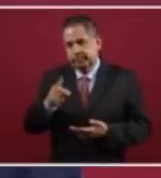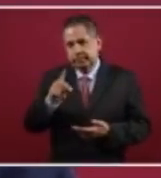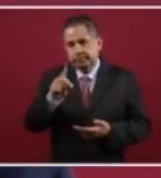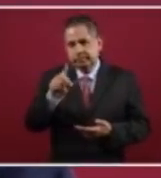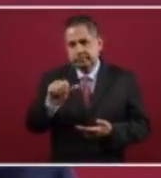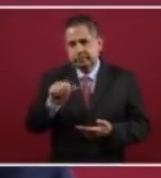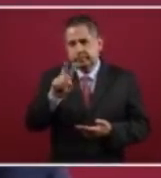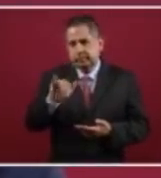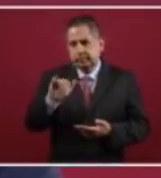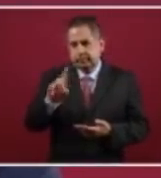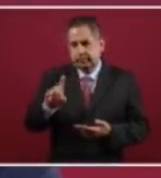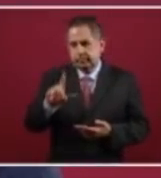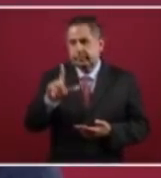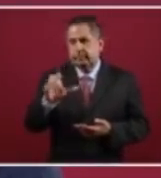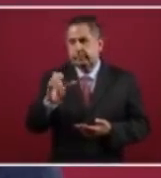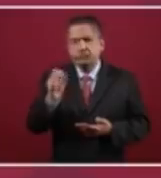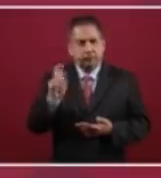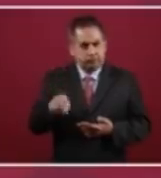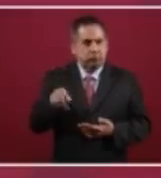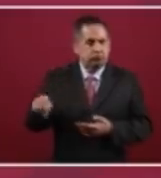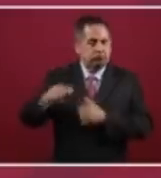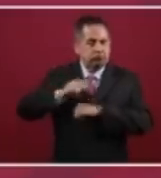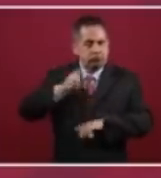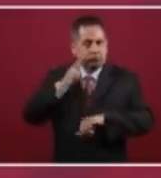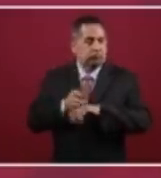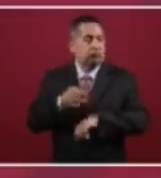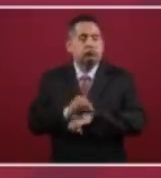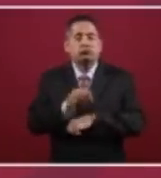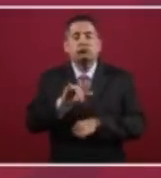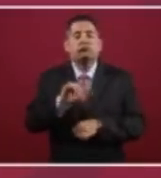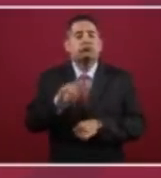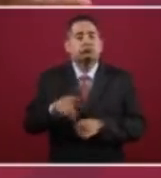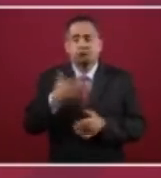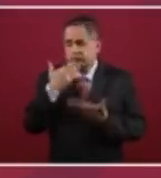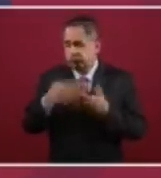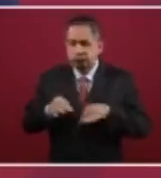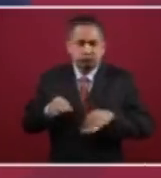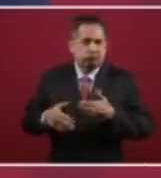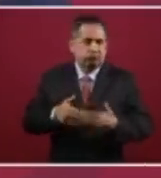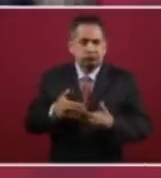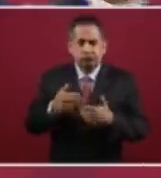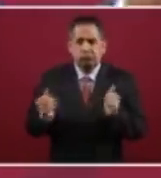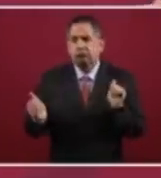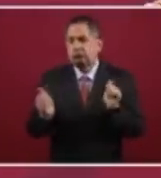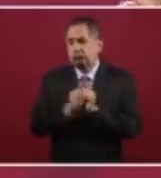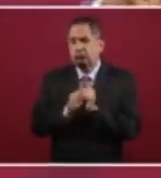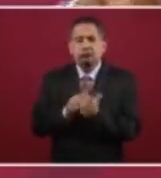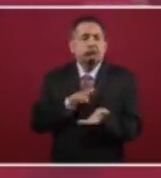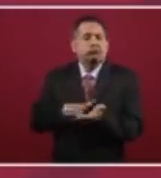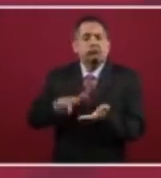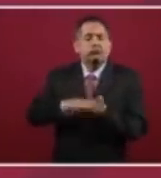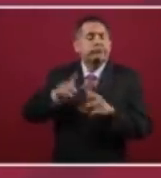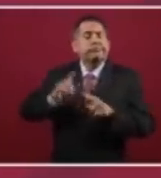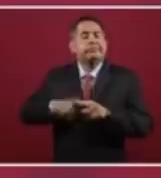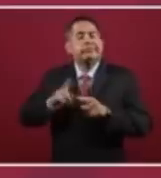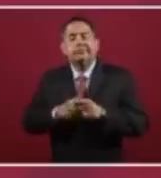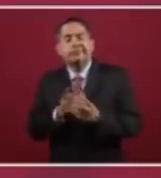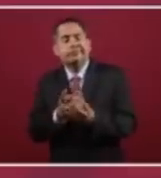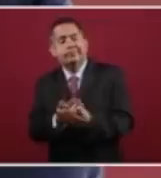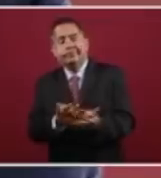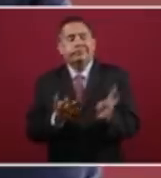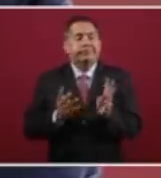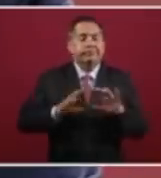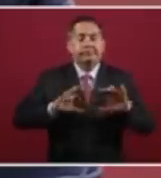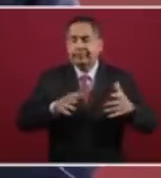David León, el encargado de la Protección Civil, que está haciendo un buen trabajo con el apoyo de todo